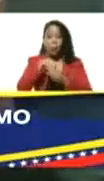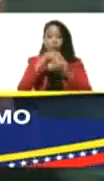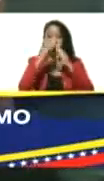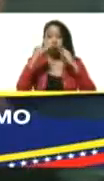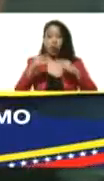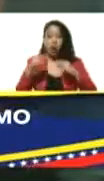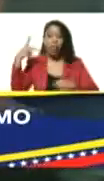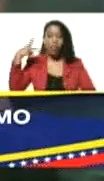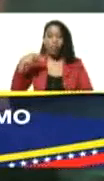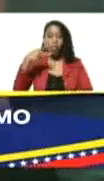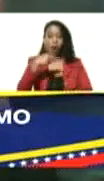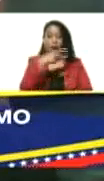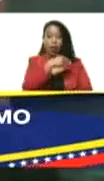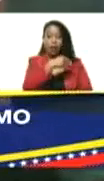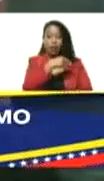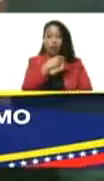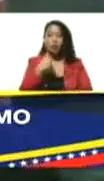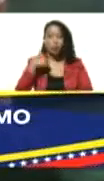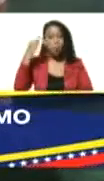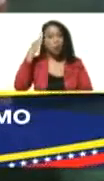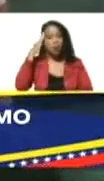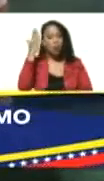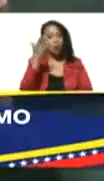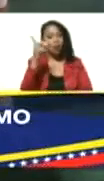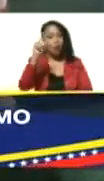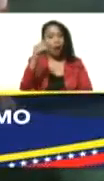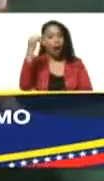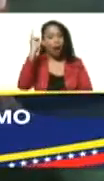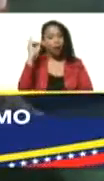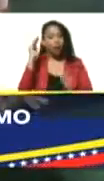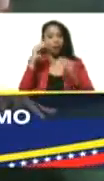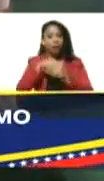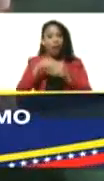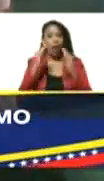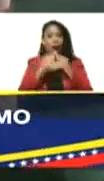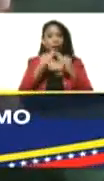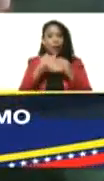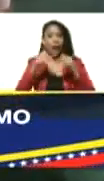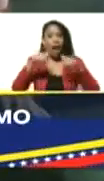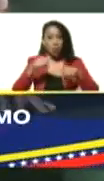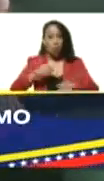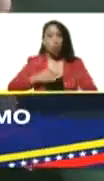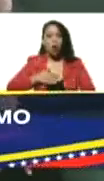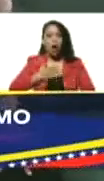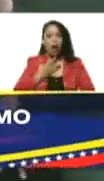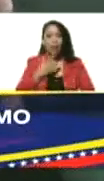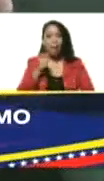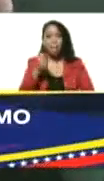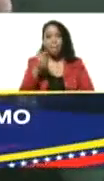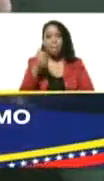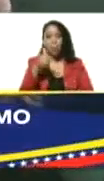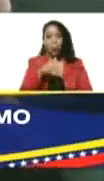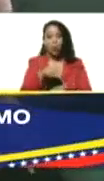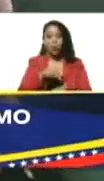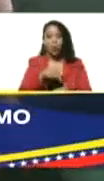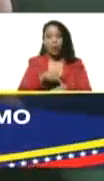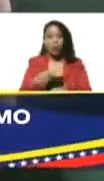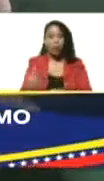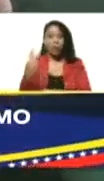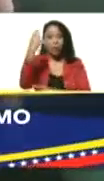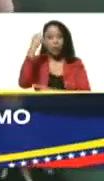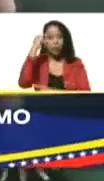en tejería, yo sé que usted también le dará su vivienda, que esto es posible en tan poco tiempo. Desde el primer